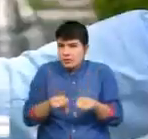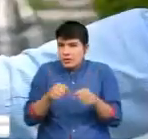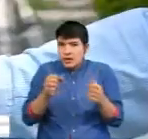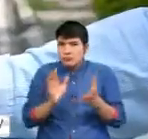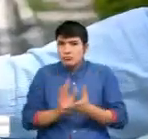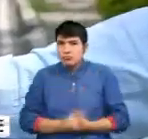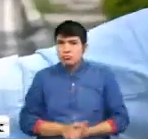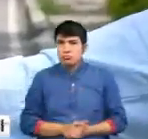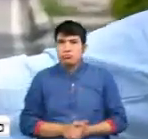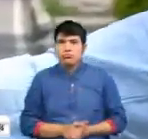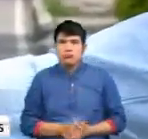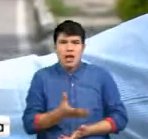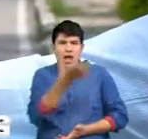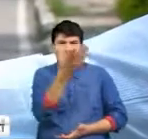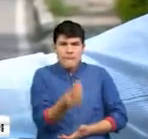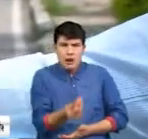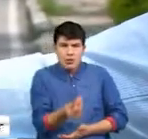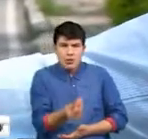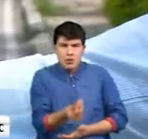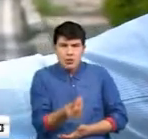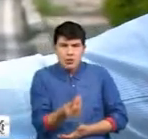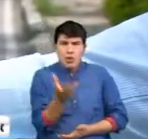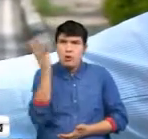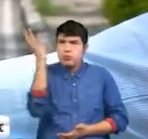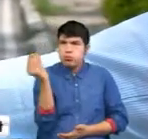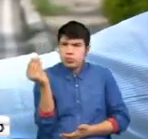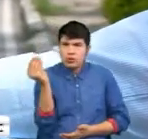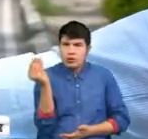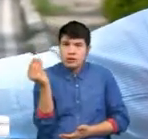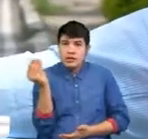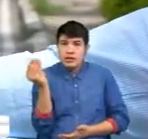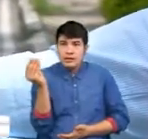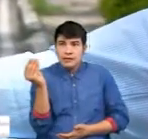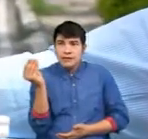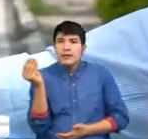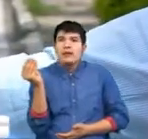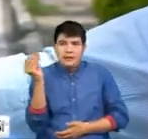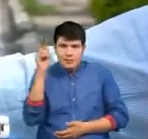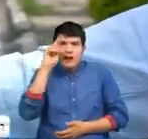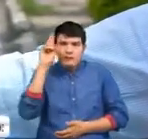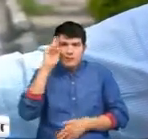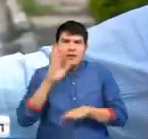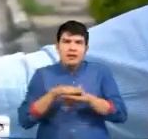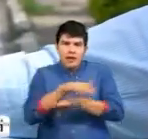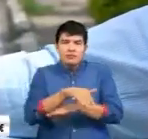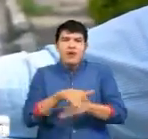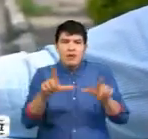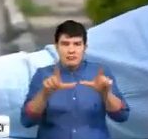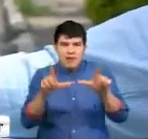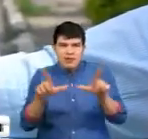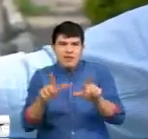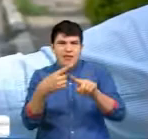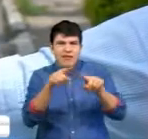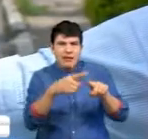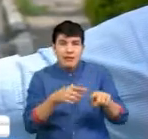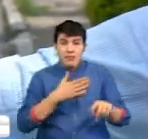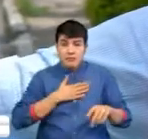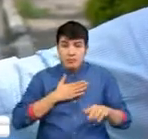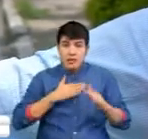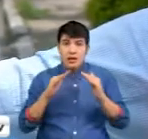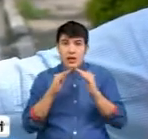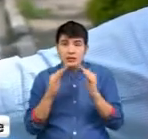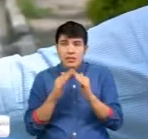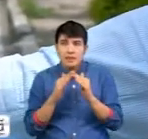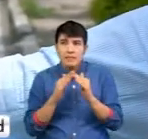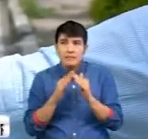tuvo un apagón muy fuerte de luz y pues a medida de eso fue que es muchos electrodomésticos se quemaron por lo menos en mi casa